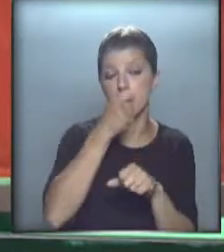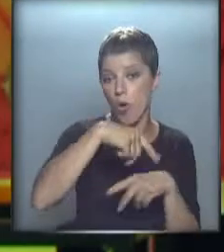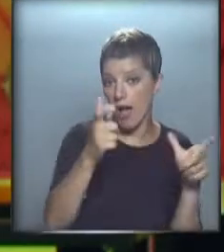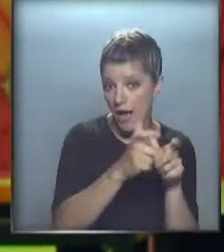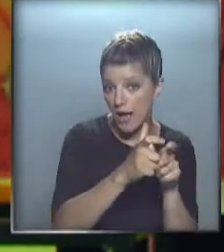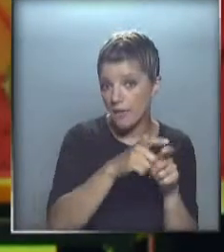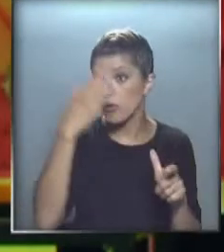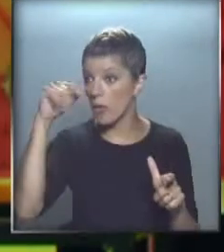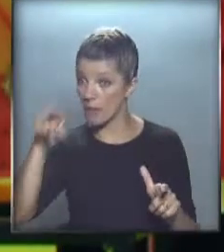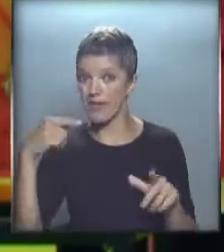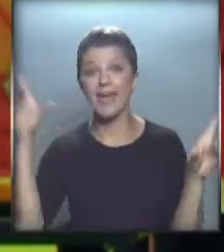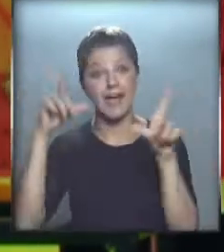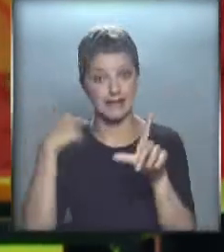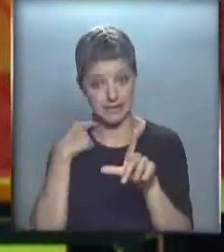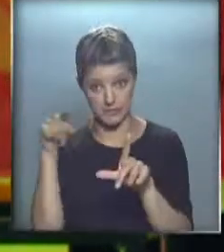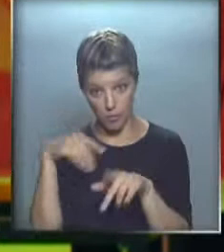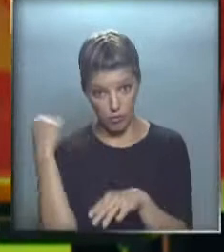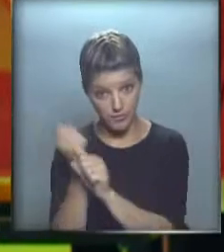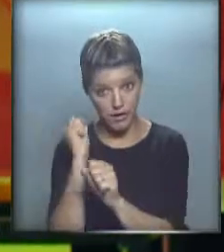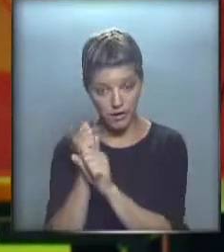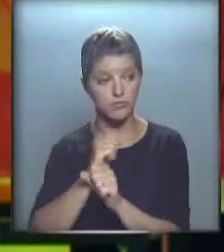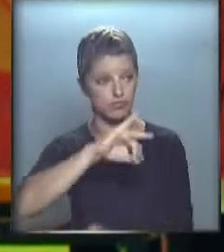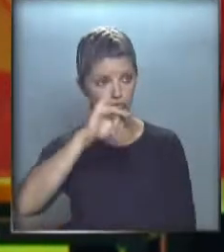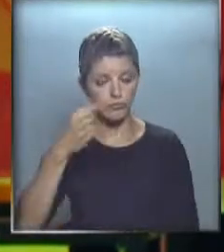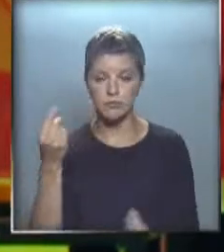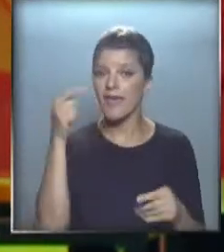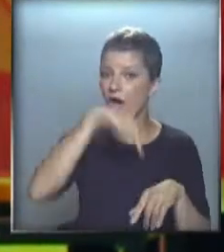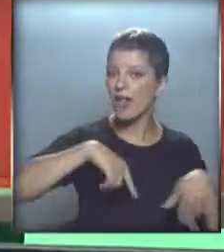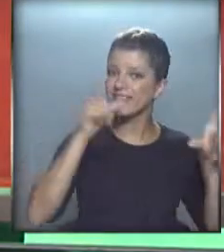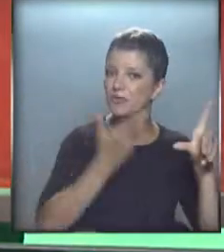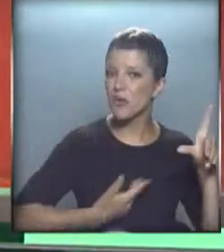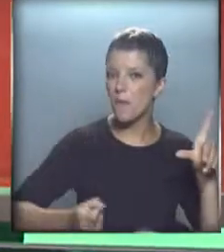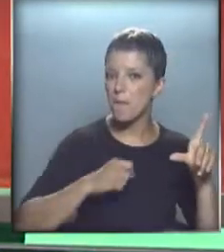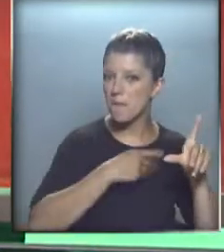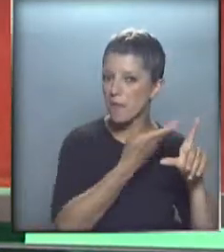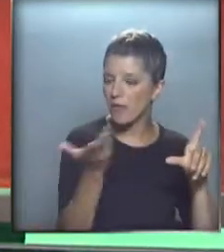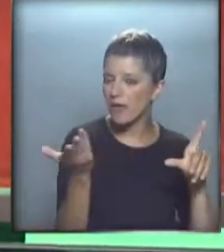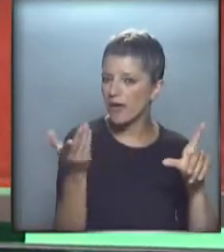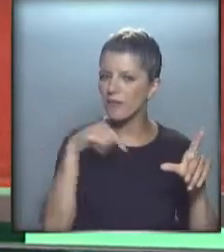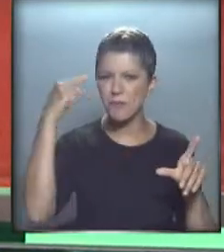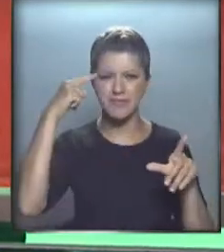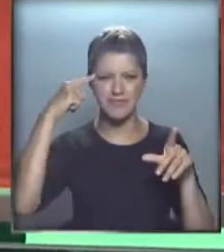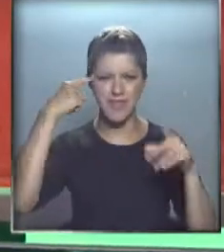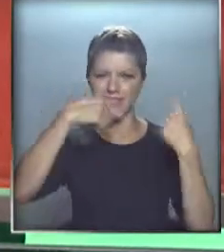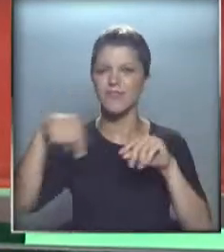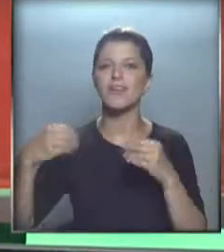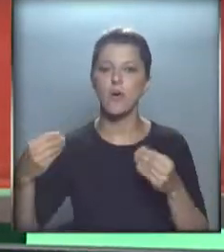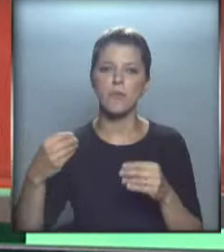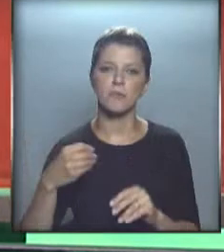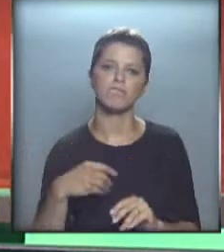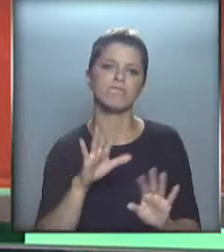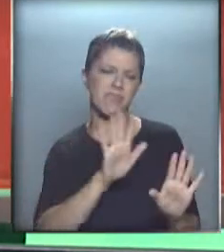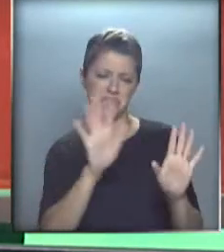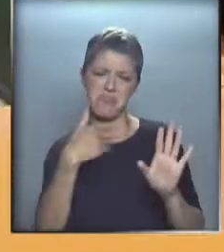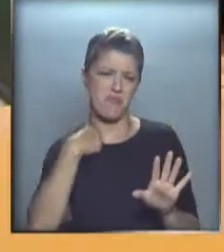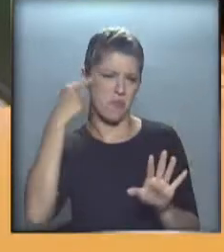laburar en Canal 13, en Ideas del Sur, y ahora en TV Pública. ¿Cómo se vive eso, no? De pasar de un mundo al otro. No, me parece que es parte de todos